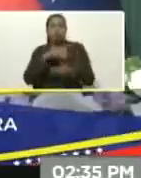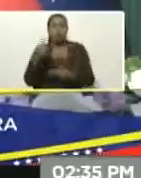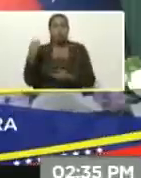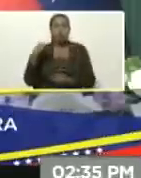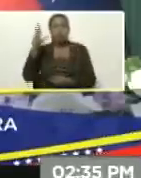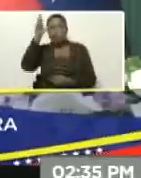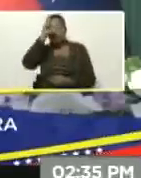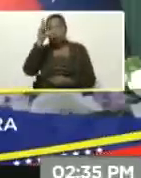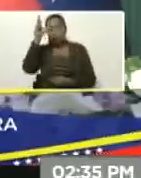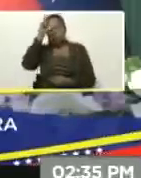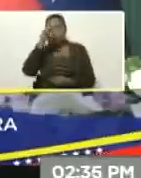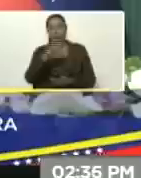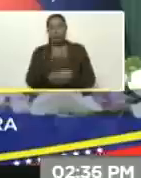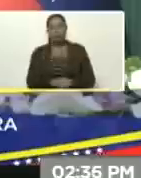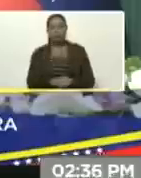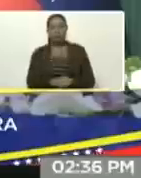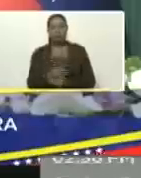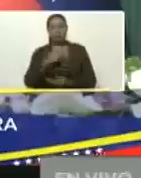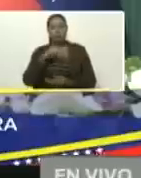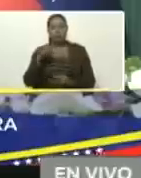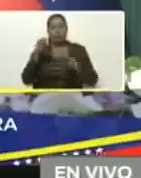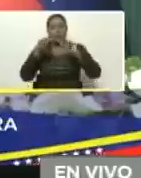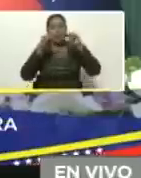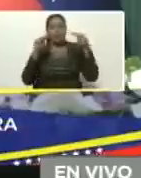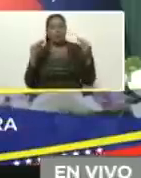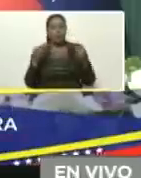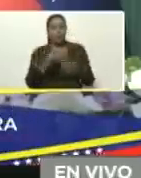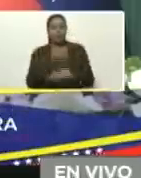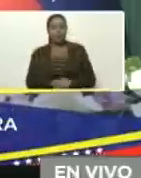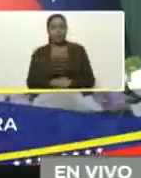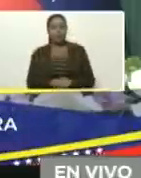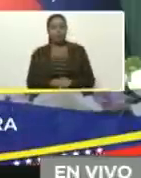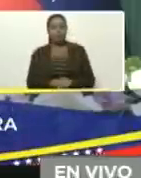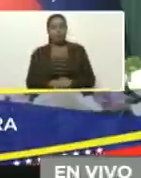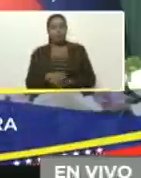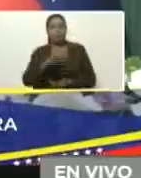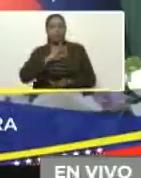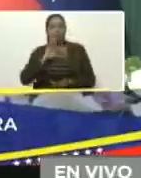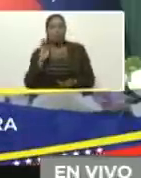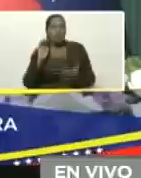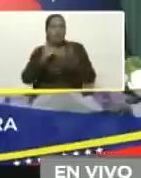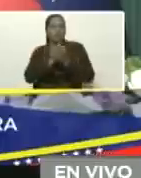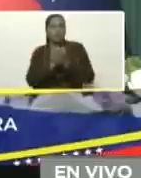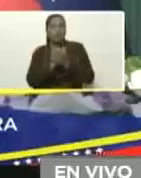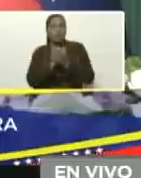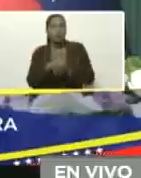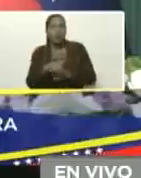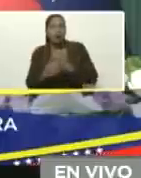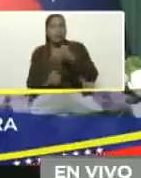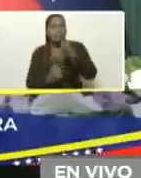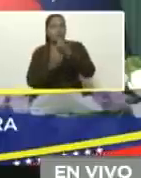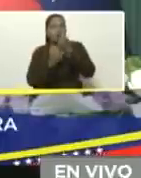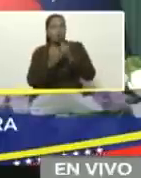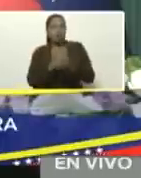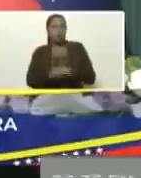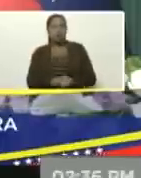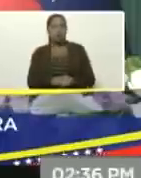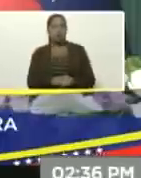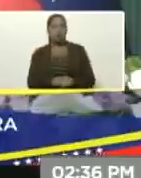Turquía es para la paz, es desde la amistad, es para la cooperación.